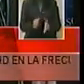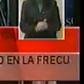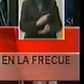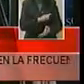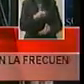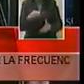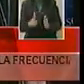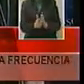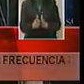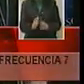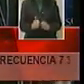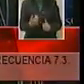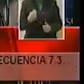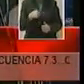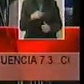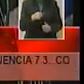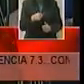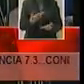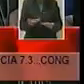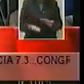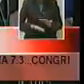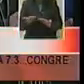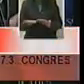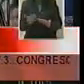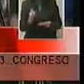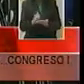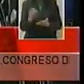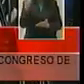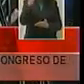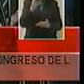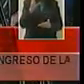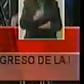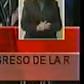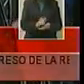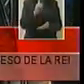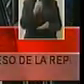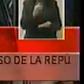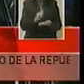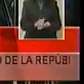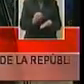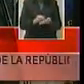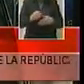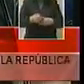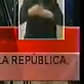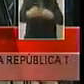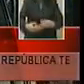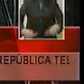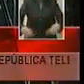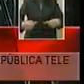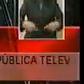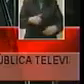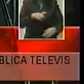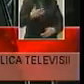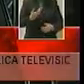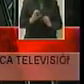legislativo? Bueno, nosotros sencillamente lo que buscamos es de que haya un amplio debate. El Ejecutivo